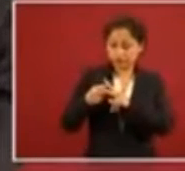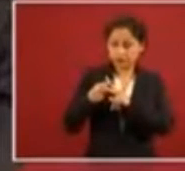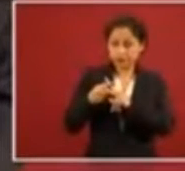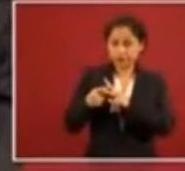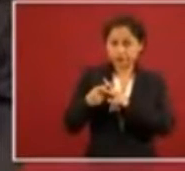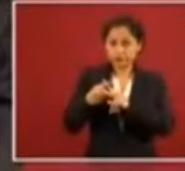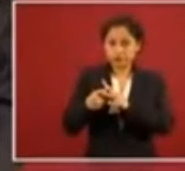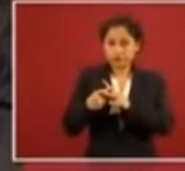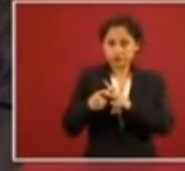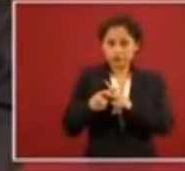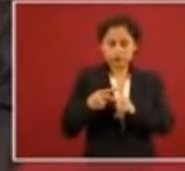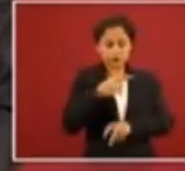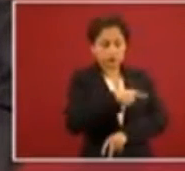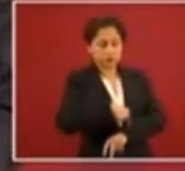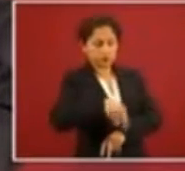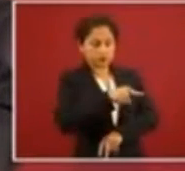según las cuentas del SAT,